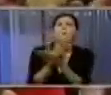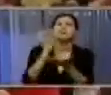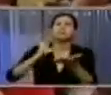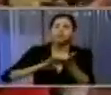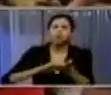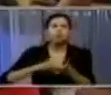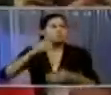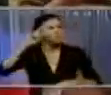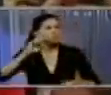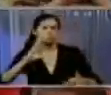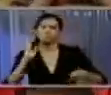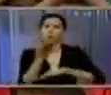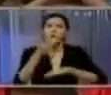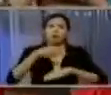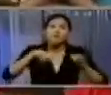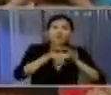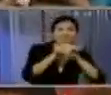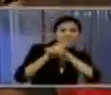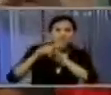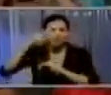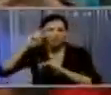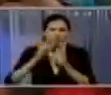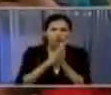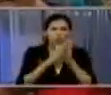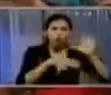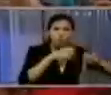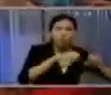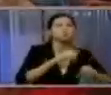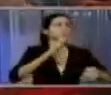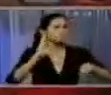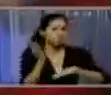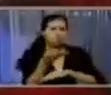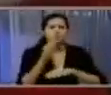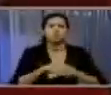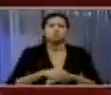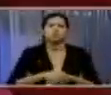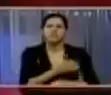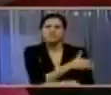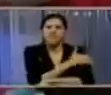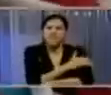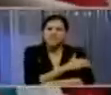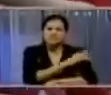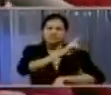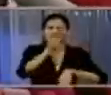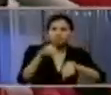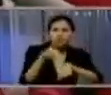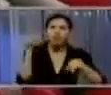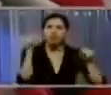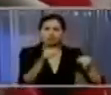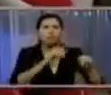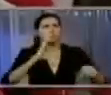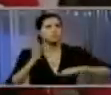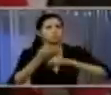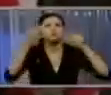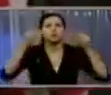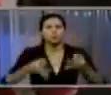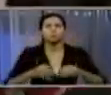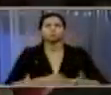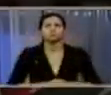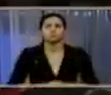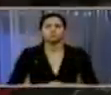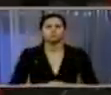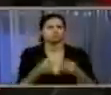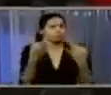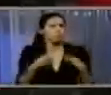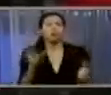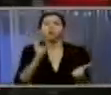contra la derecha criminal y contra toda la conspiración. Y vamos a estabilizar nuestro país